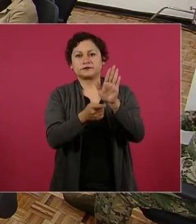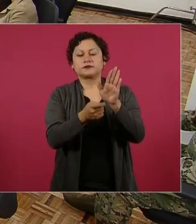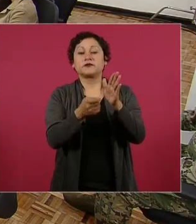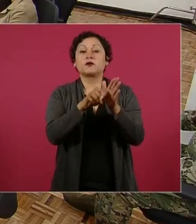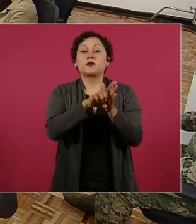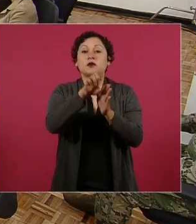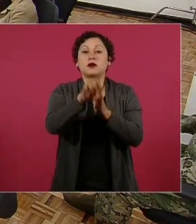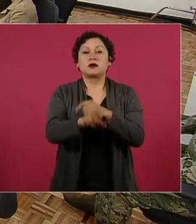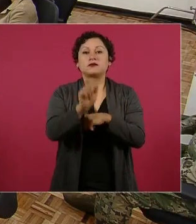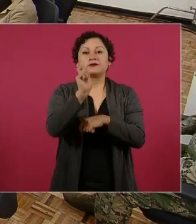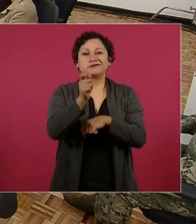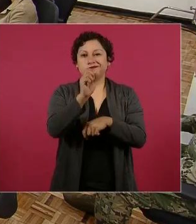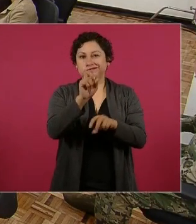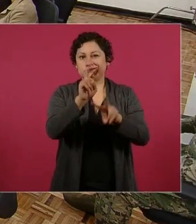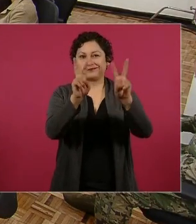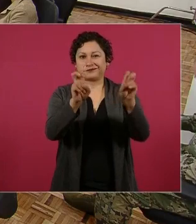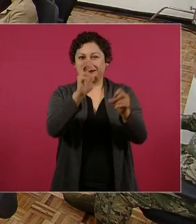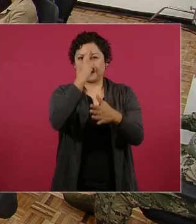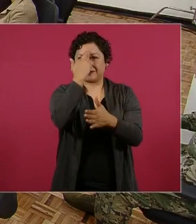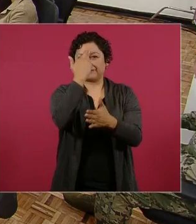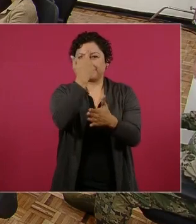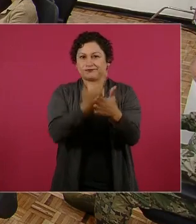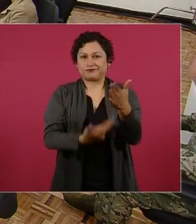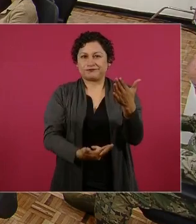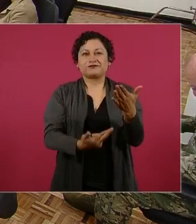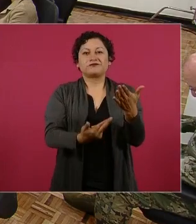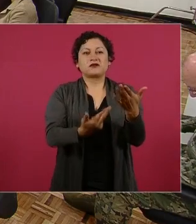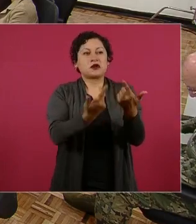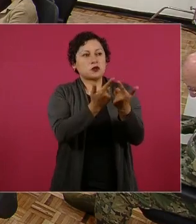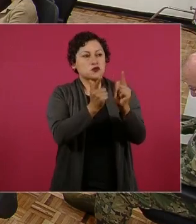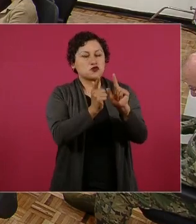delincuencia organizada. Esto,